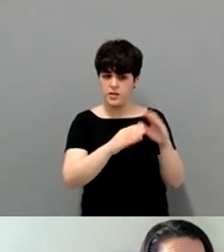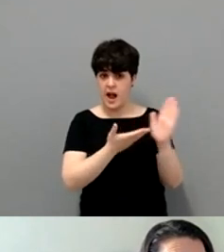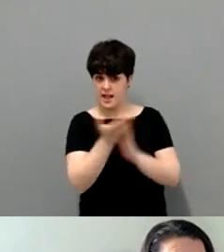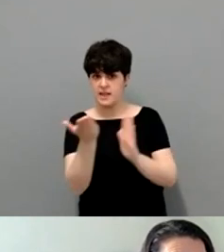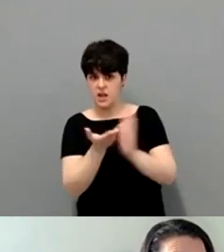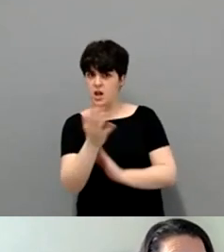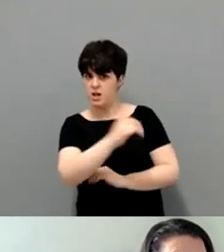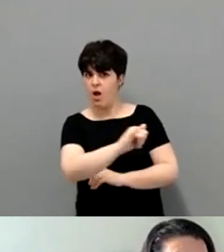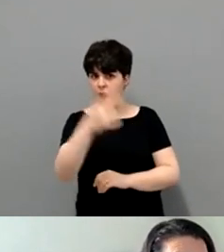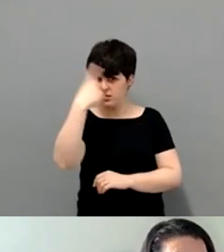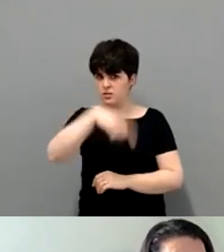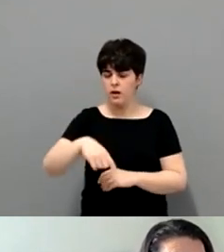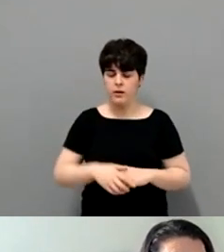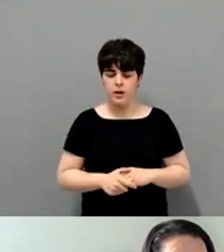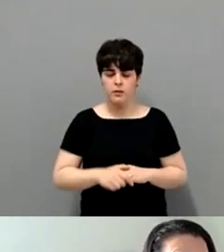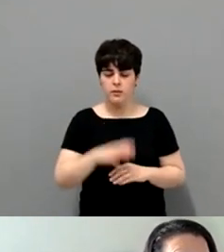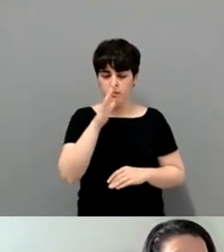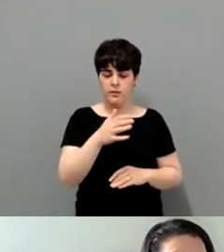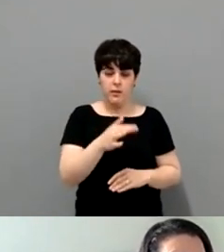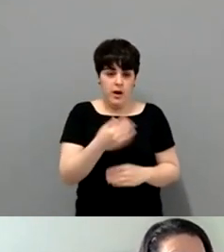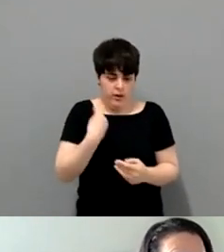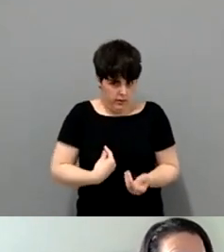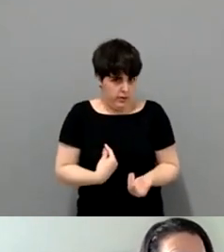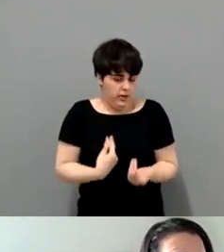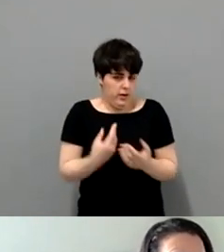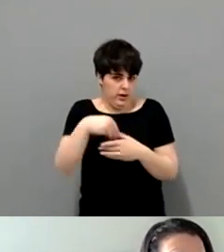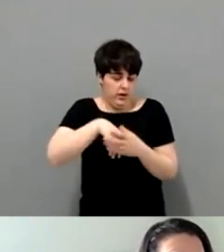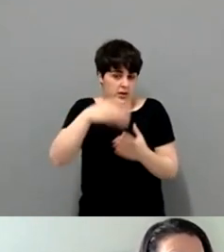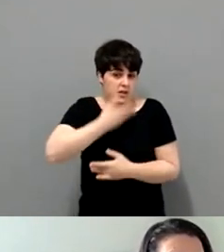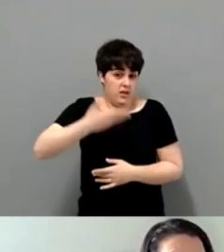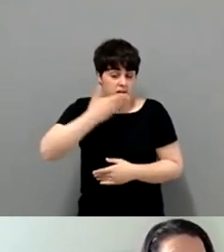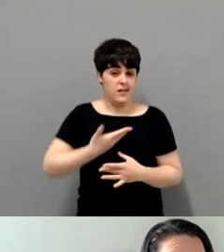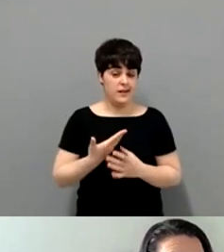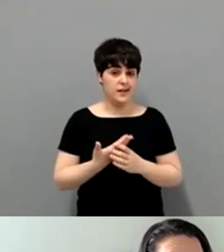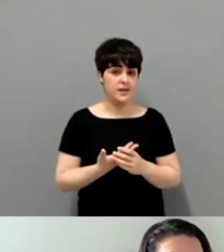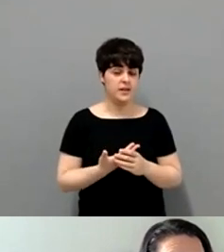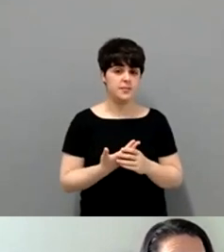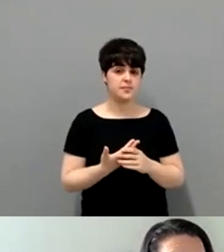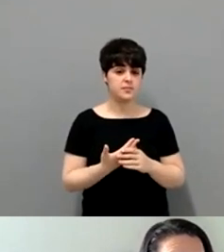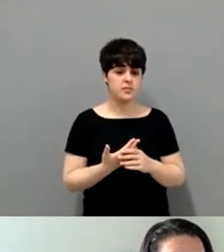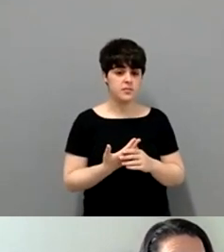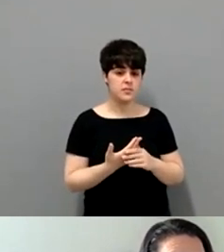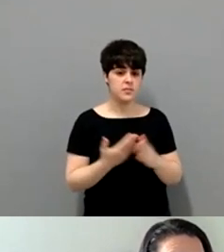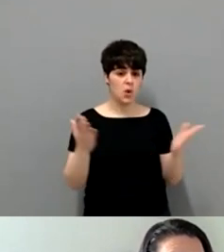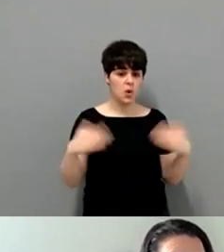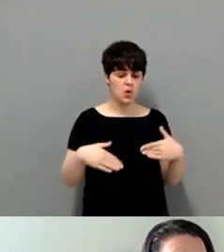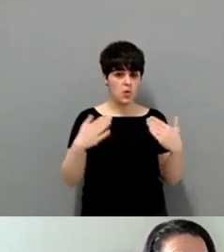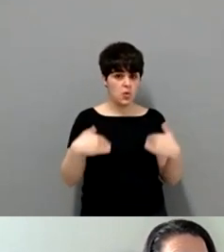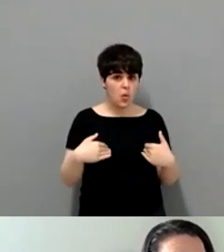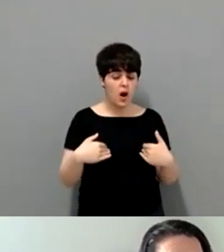alternativa, ¿no? Porque todavía en los colegios no hay las